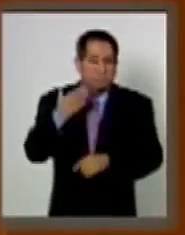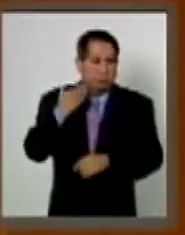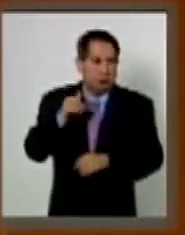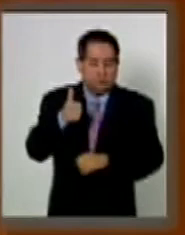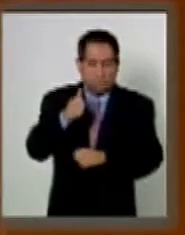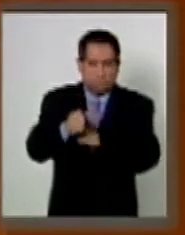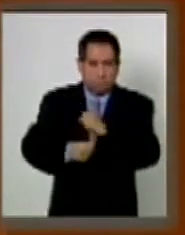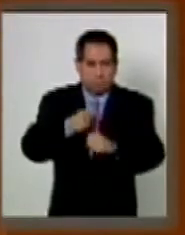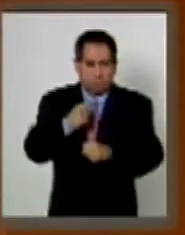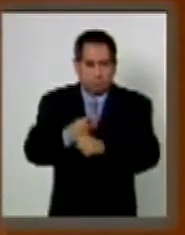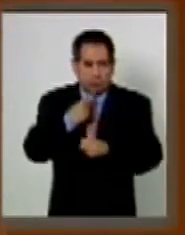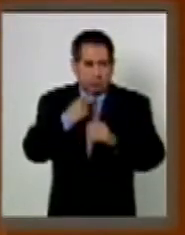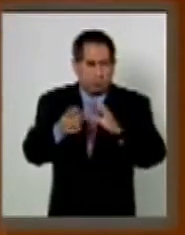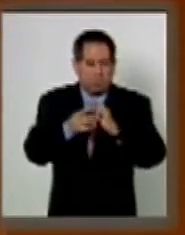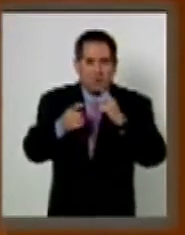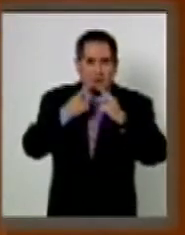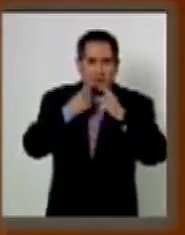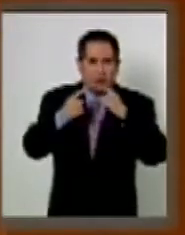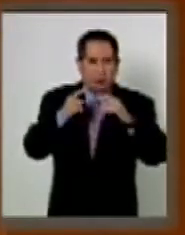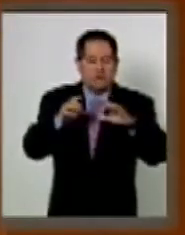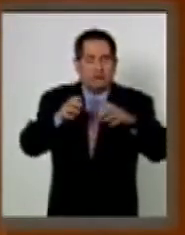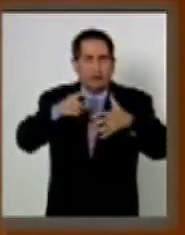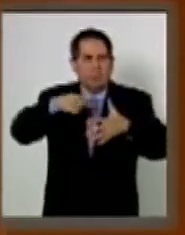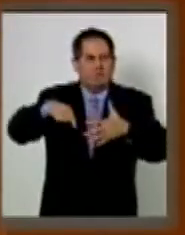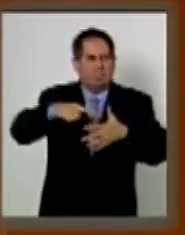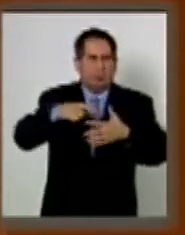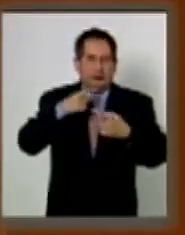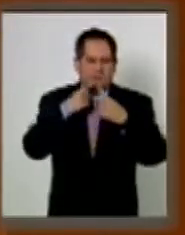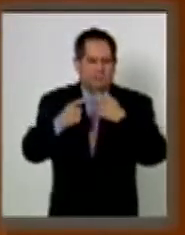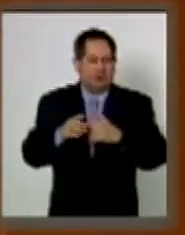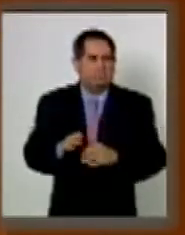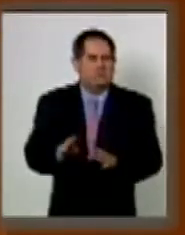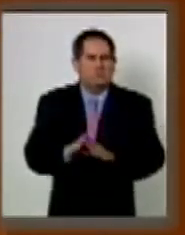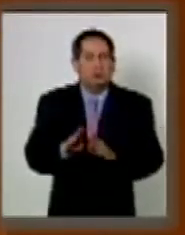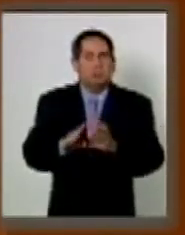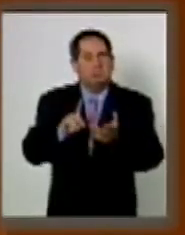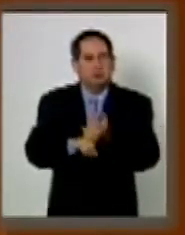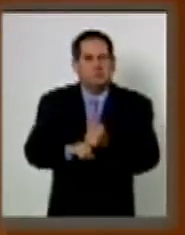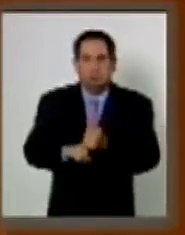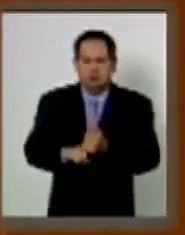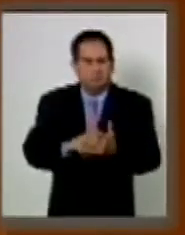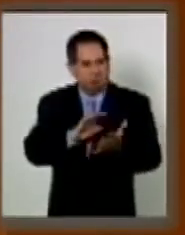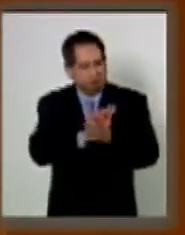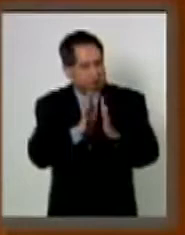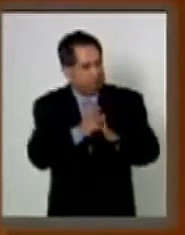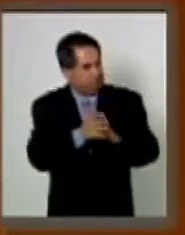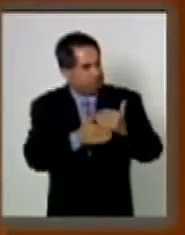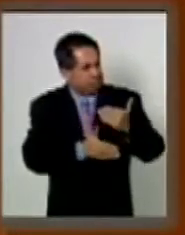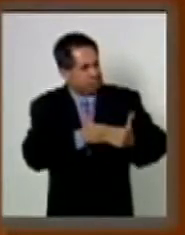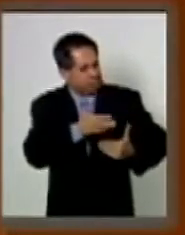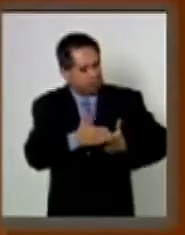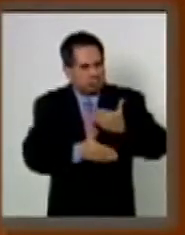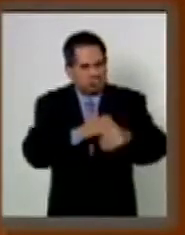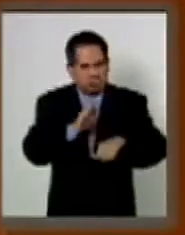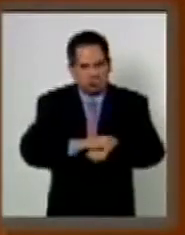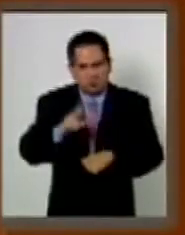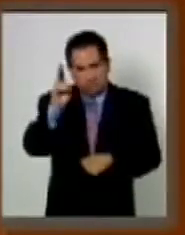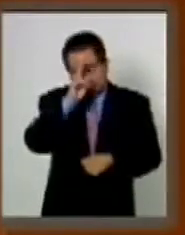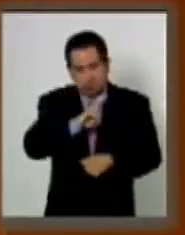acá, el crimen organizado va ganando terreno. Se